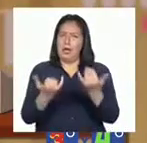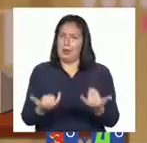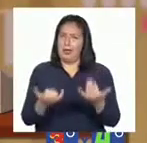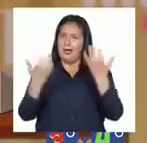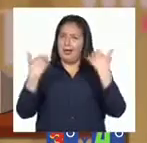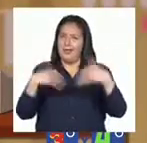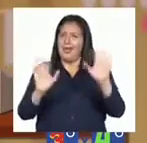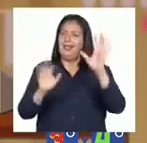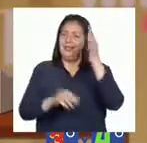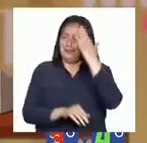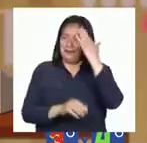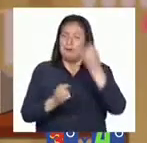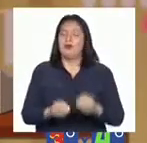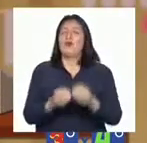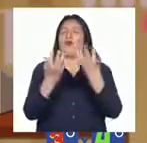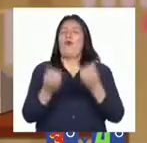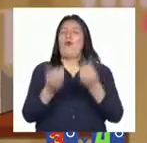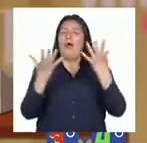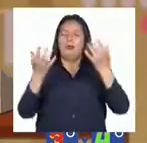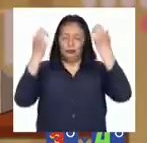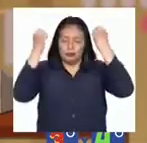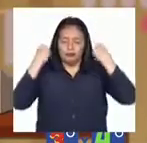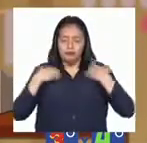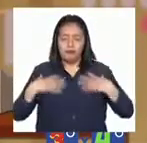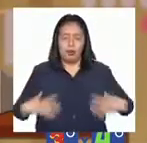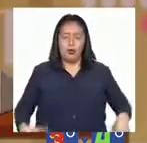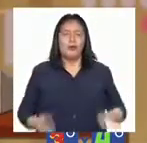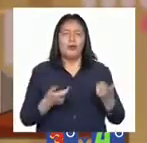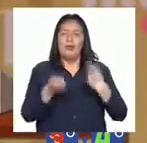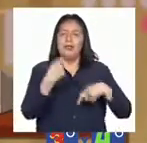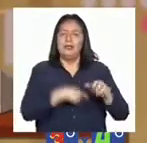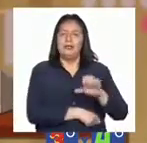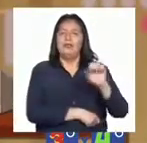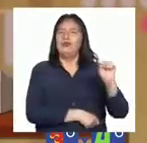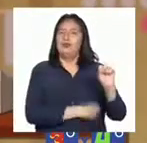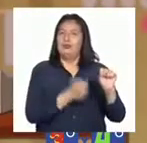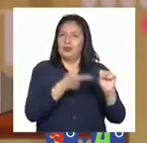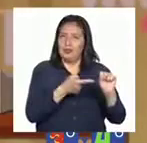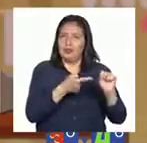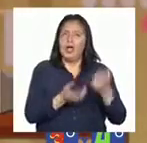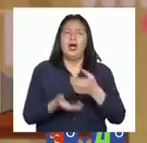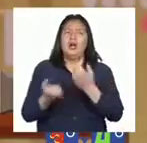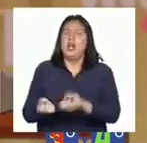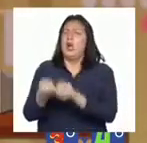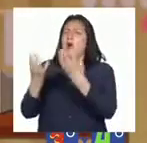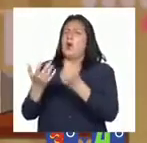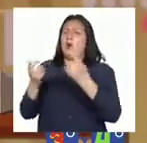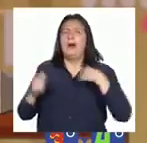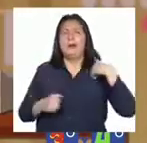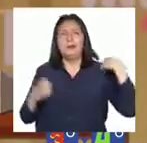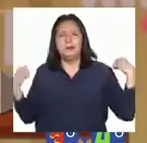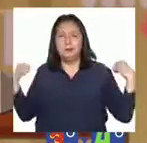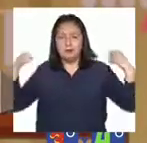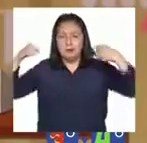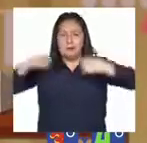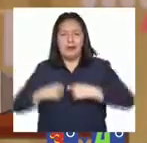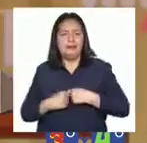Ahora que ya hemos encontrado cuántos ponchos vendió Sisa, es el turno de averiguar cuántas mantas vendió